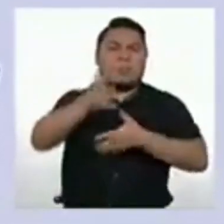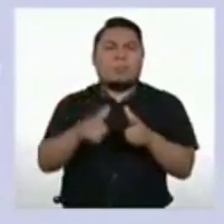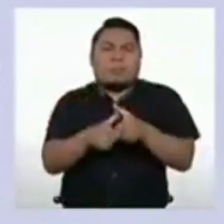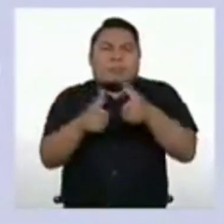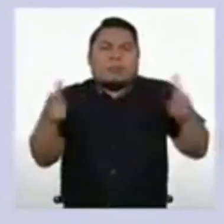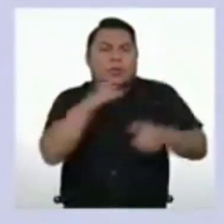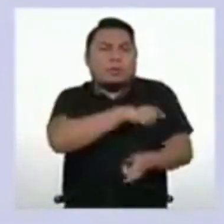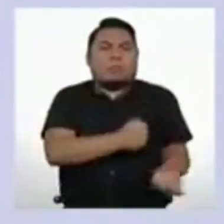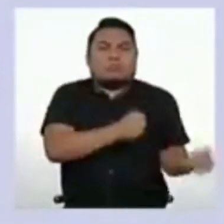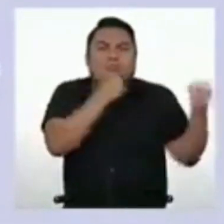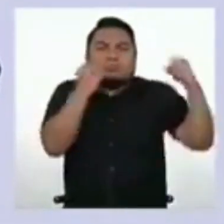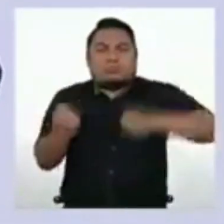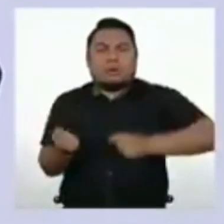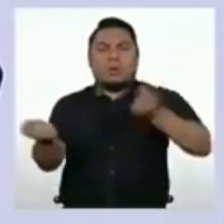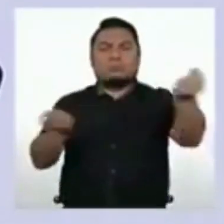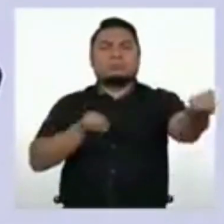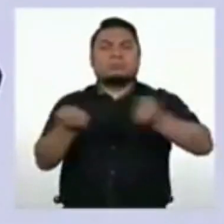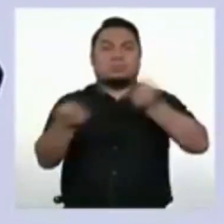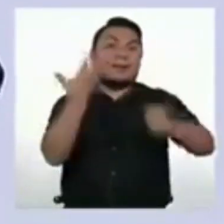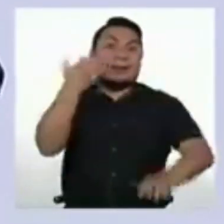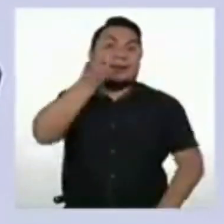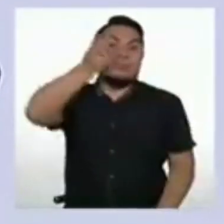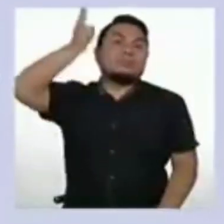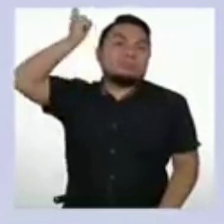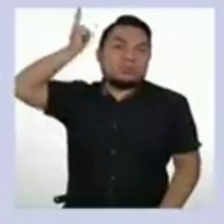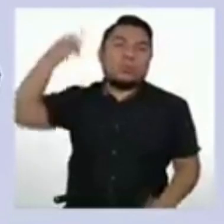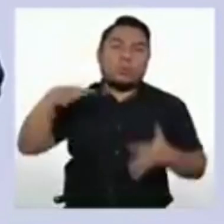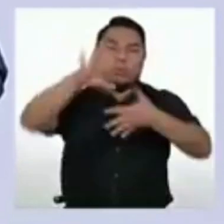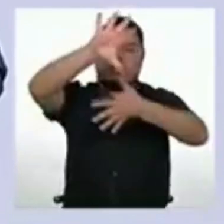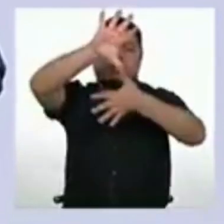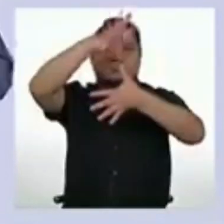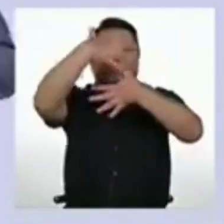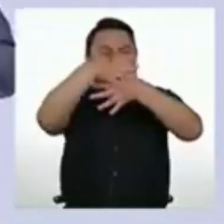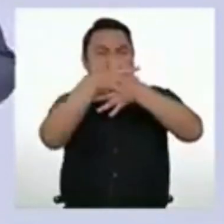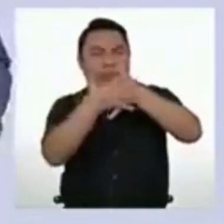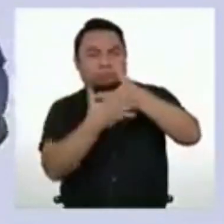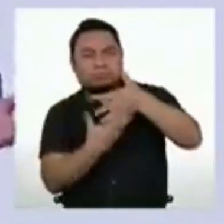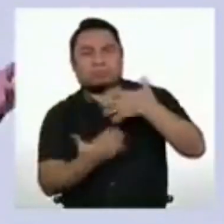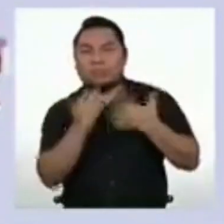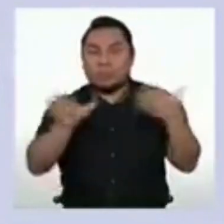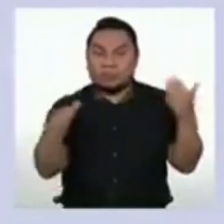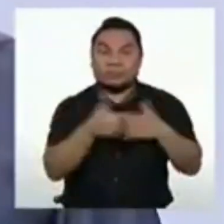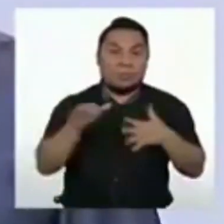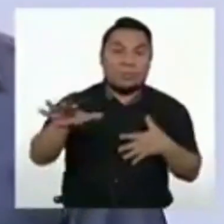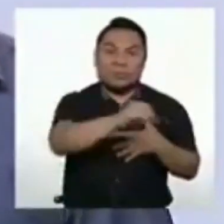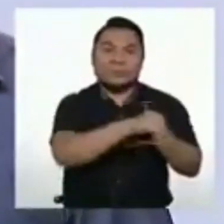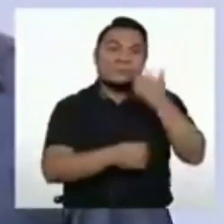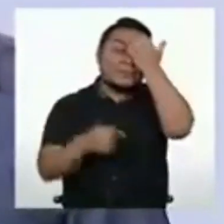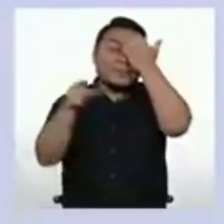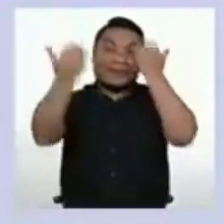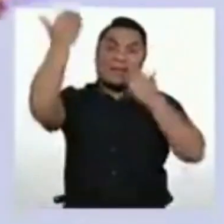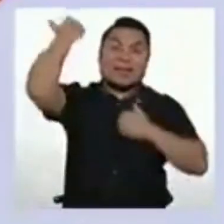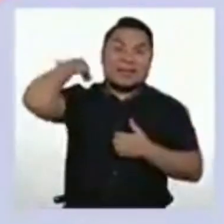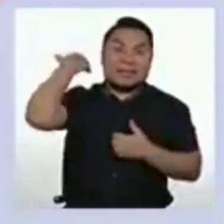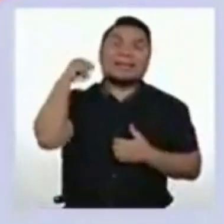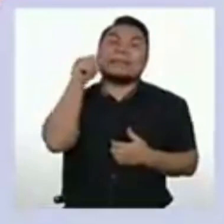y poderosos, y por lo tanto teníamos una población muy grande a lo largo de todo el territorio. En esa